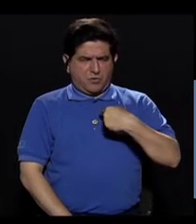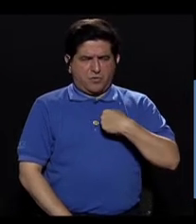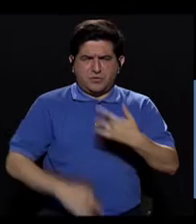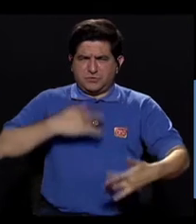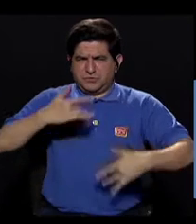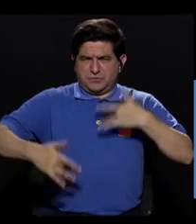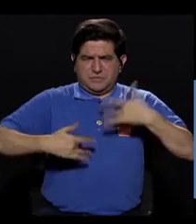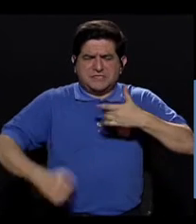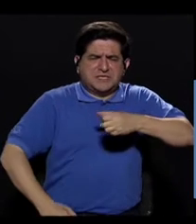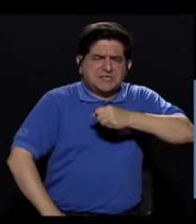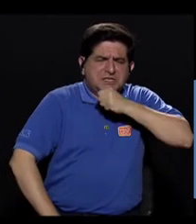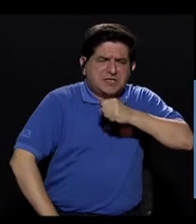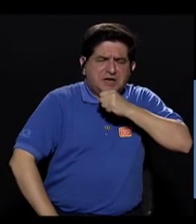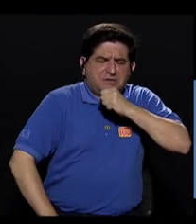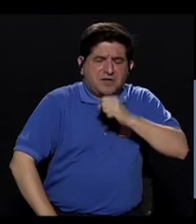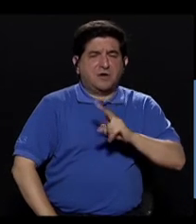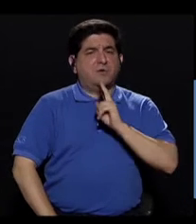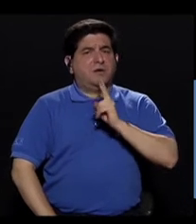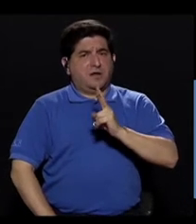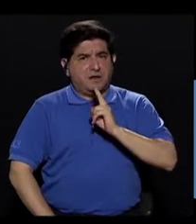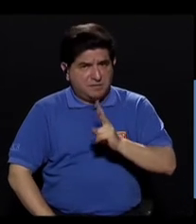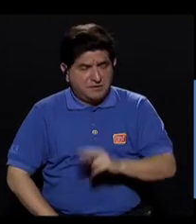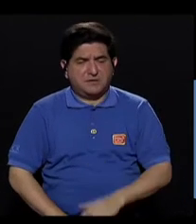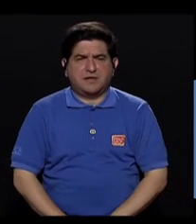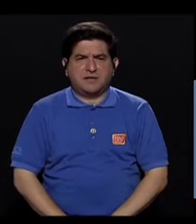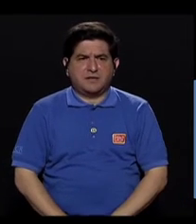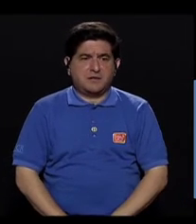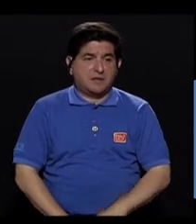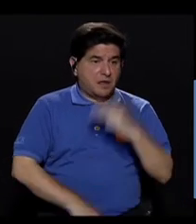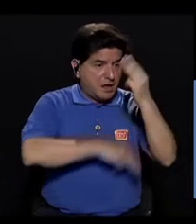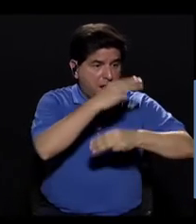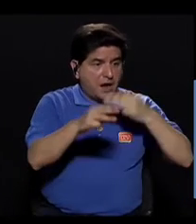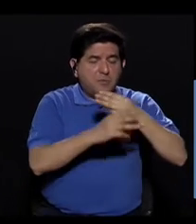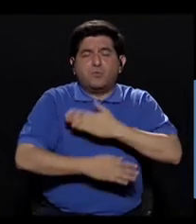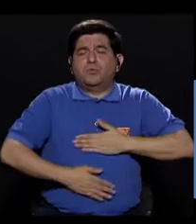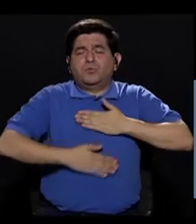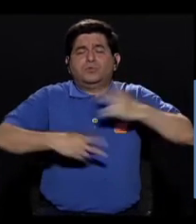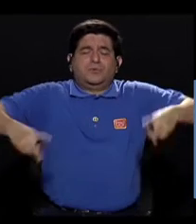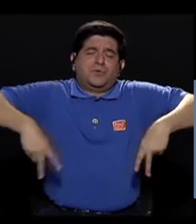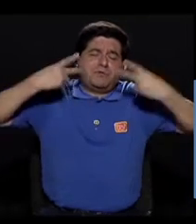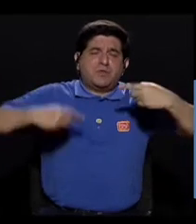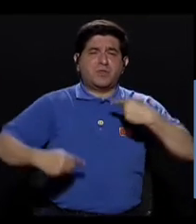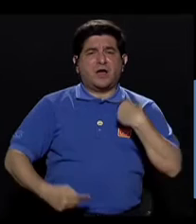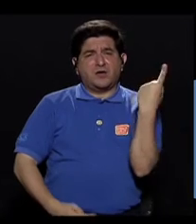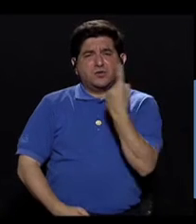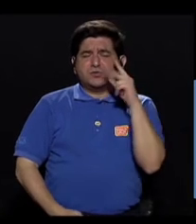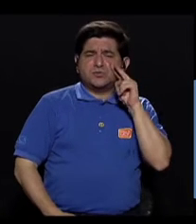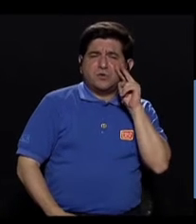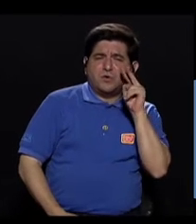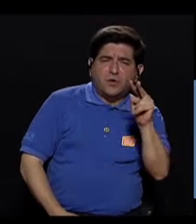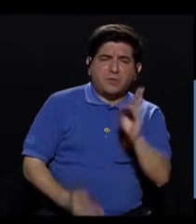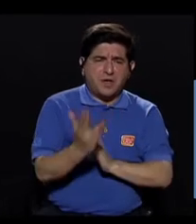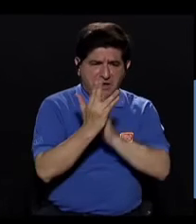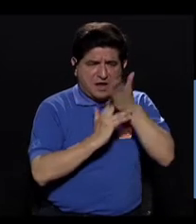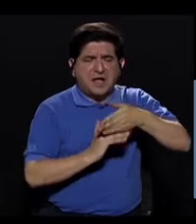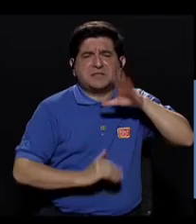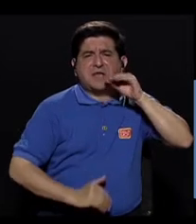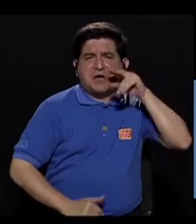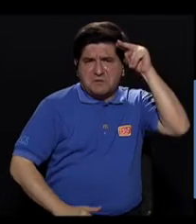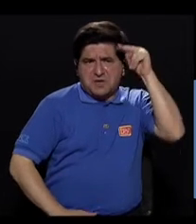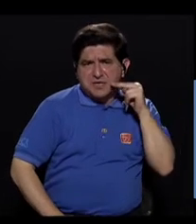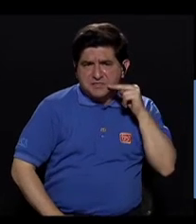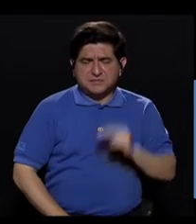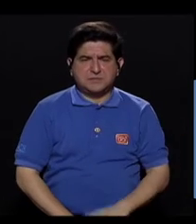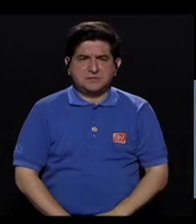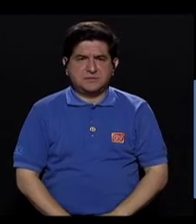de la vida, yo solo podía verla a través del perro negro. De repente, las actividades que normalmente me provocaban placer ya no me